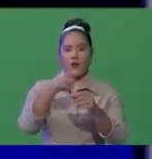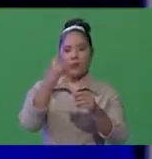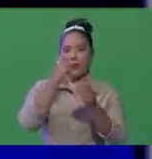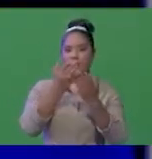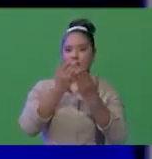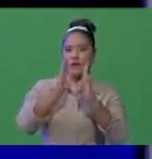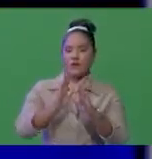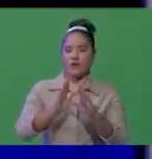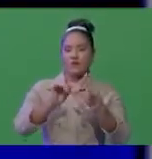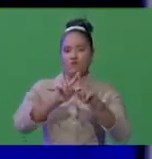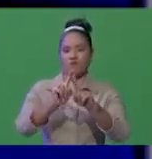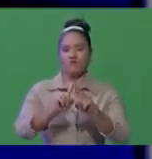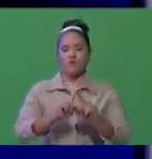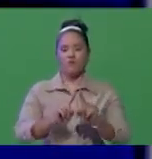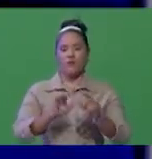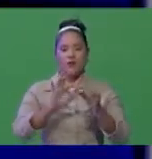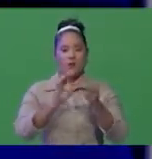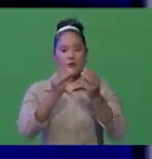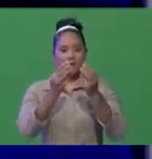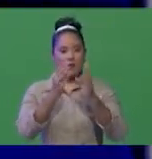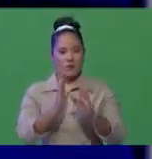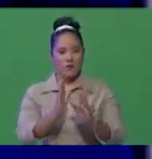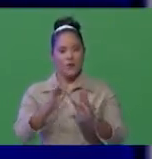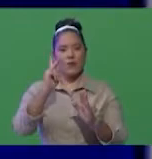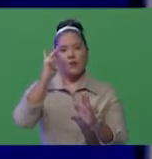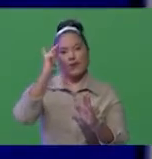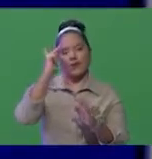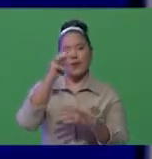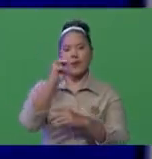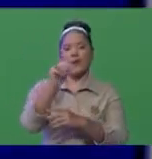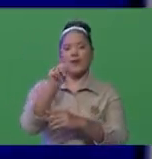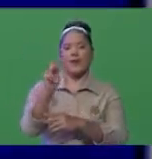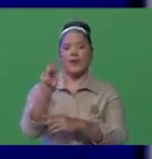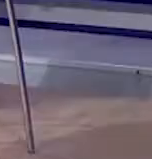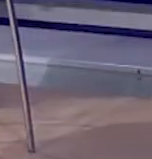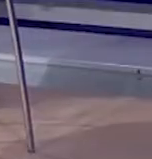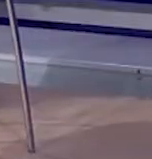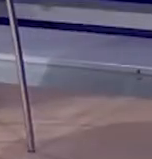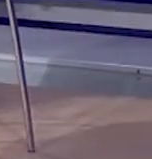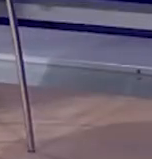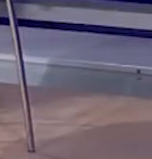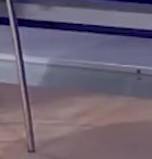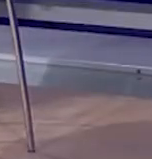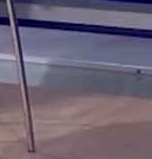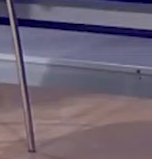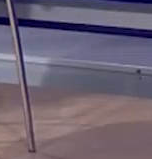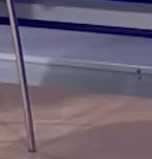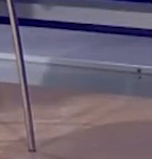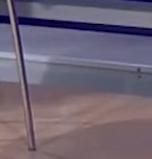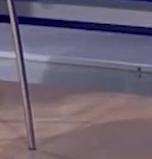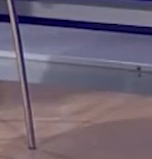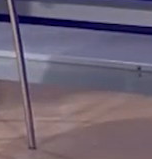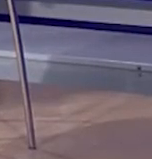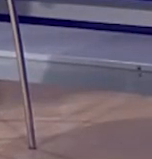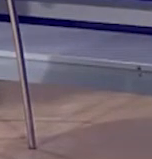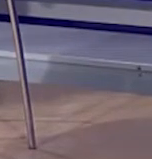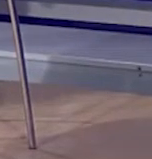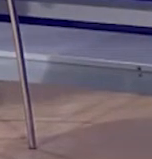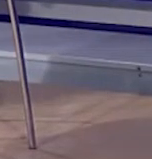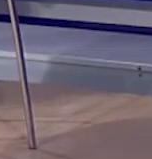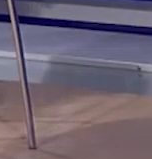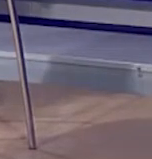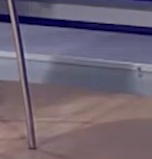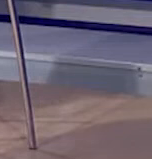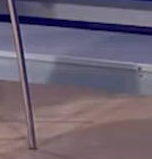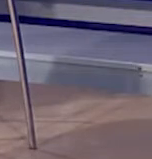servicios múltiples de servidores del Ministerio de Administración Pública, COPEMAP. Gracias por estar con nosotros. Gracias por invitarnos, Joyce.